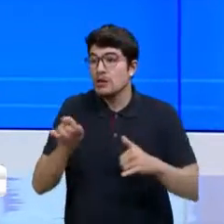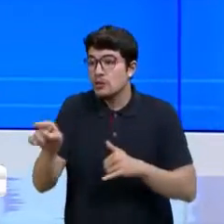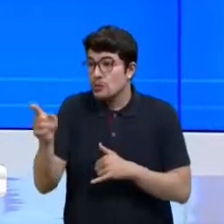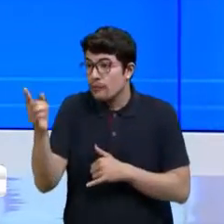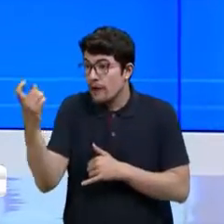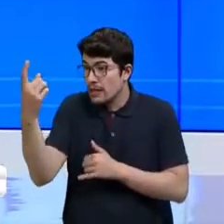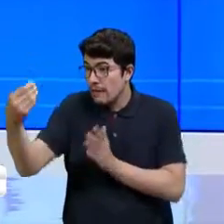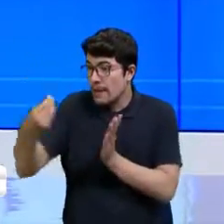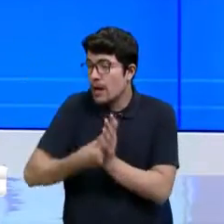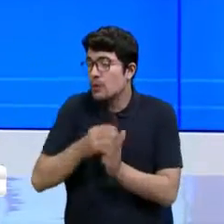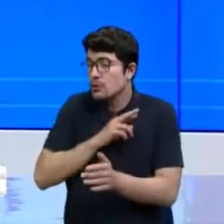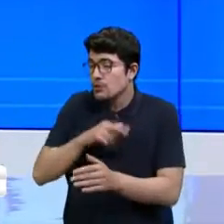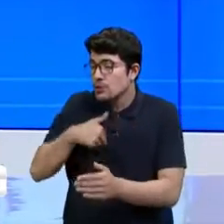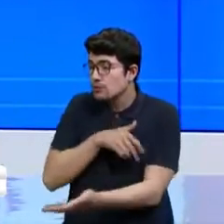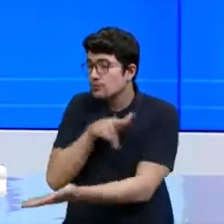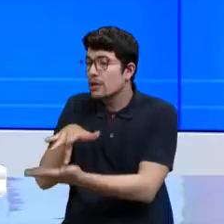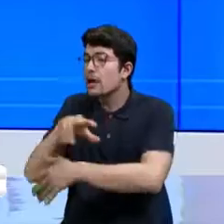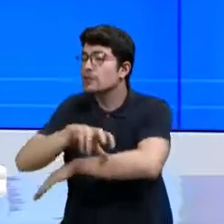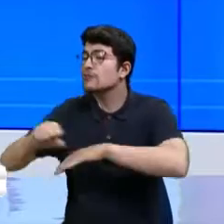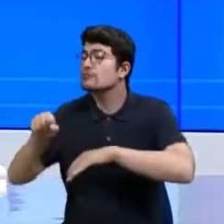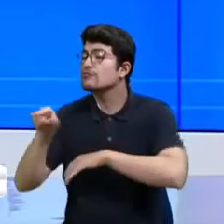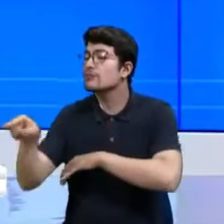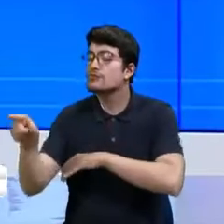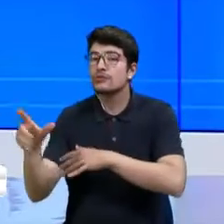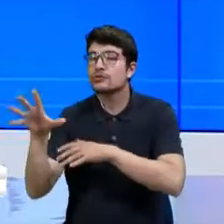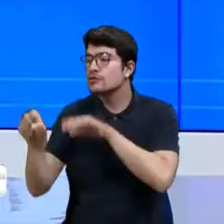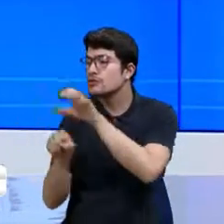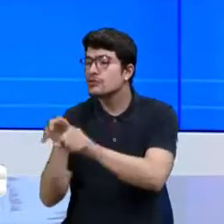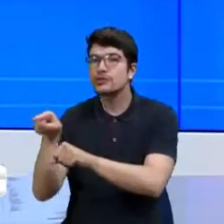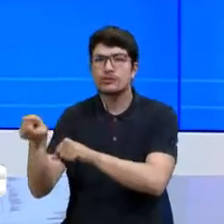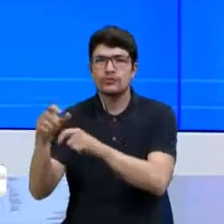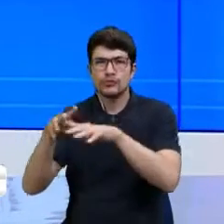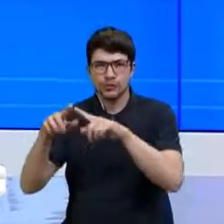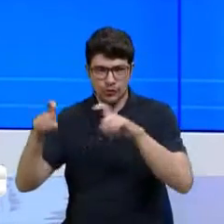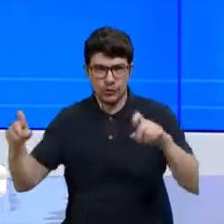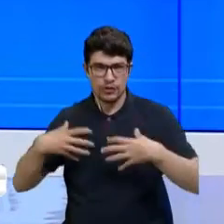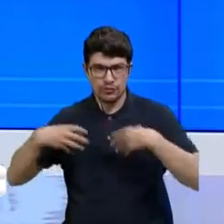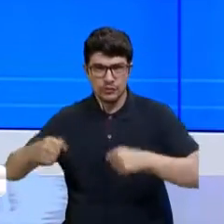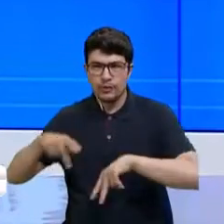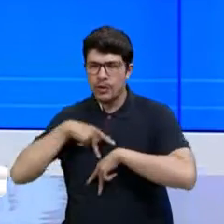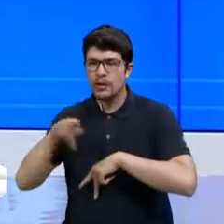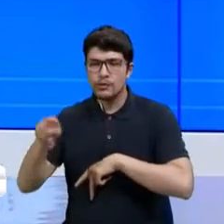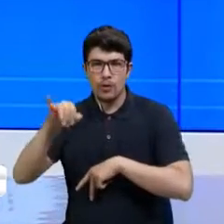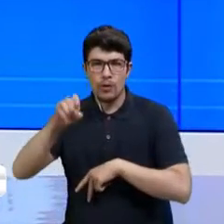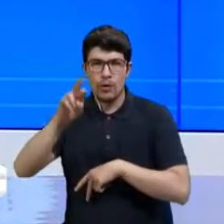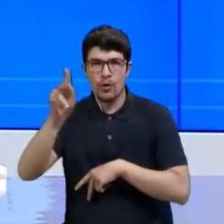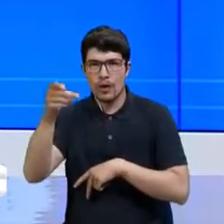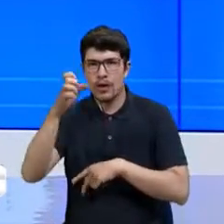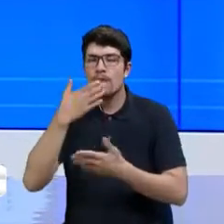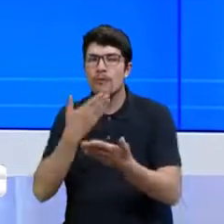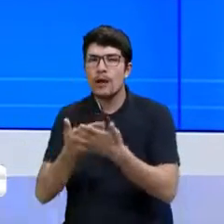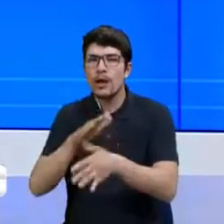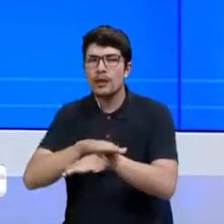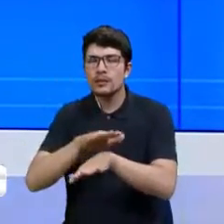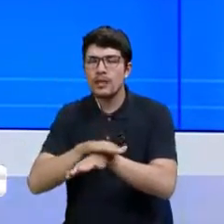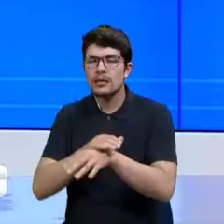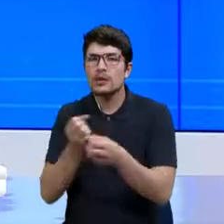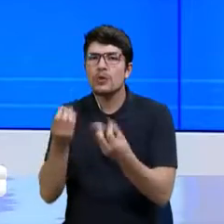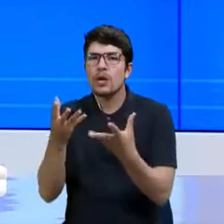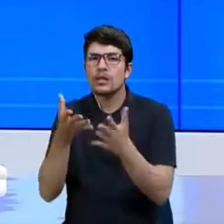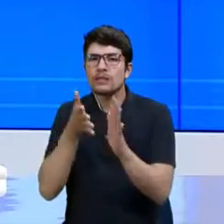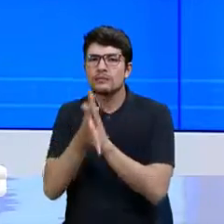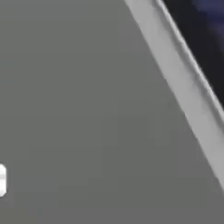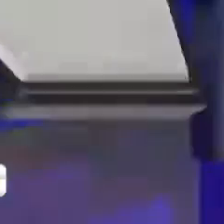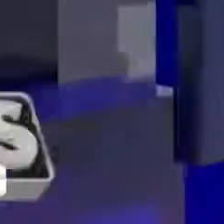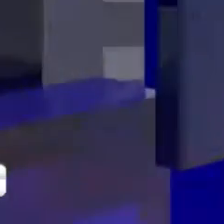nuestro compañero joven carlos colmenares sostiene la ampliación de esta importante información allí en norte de santander ojos y muy buenas tardes cuente note cuántos embargos estamos